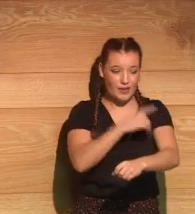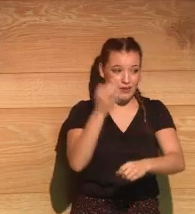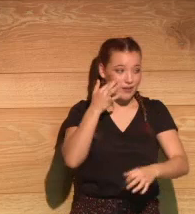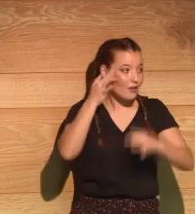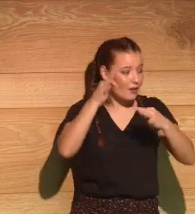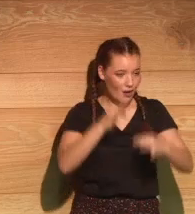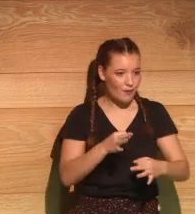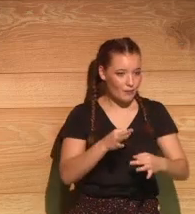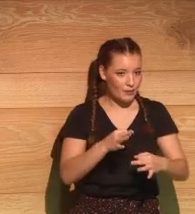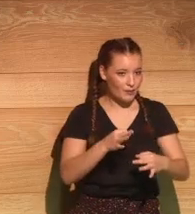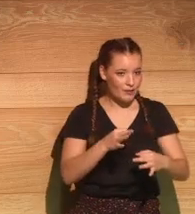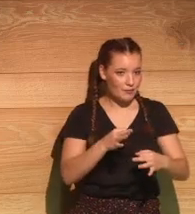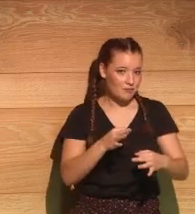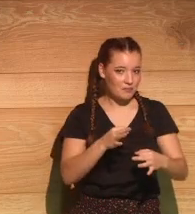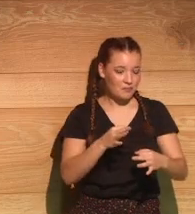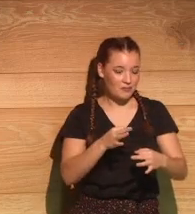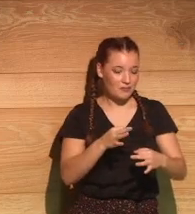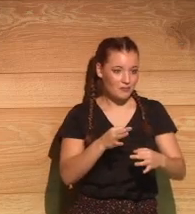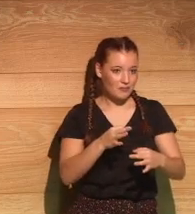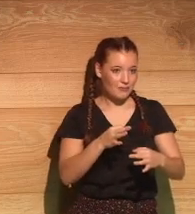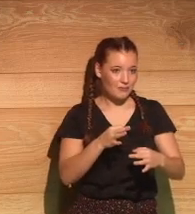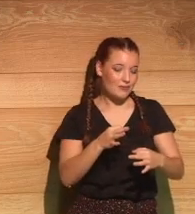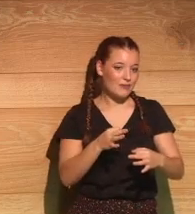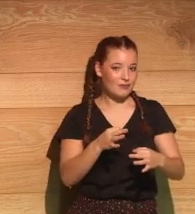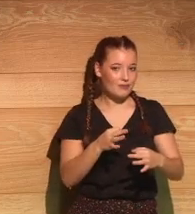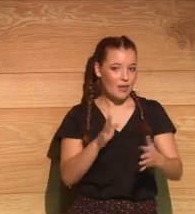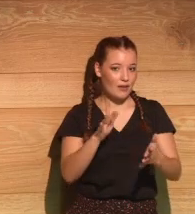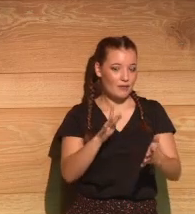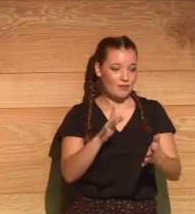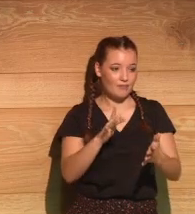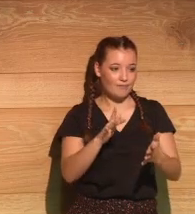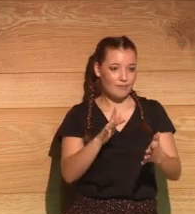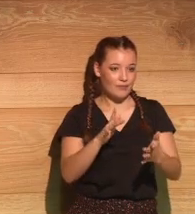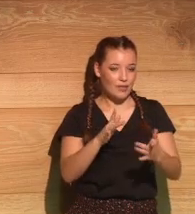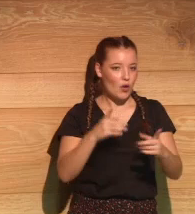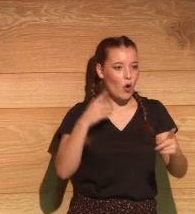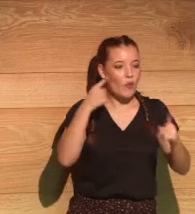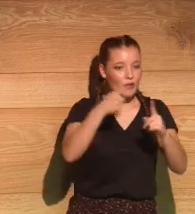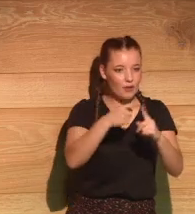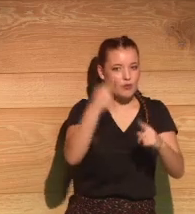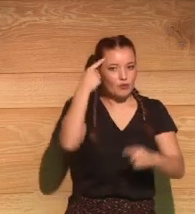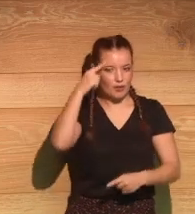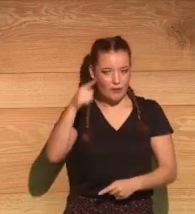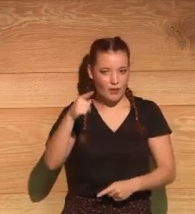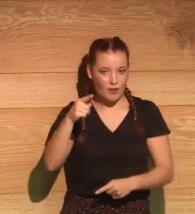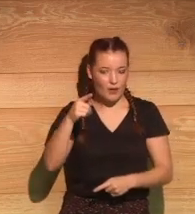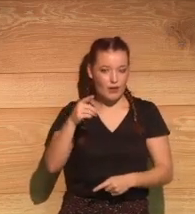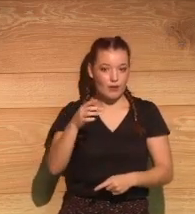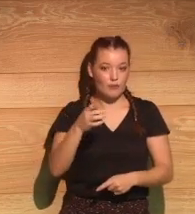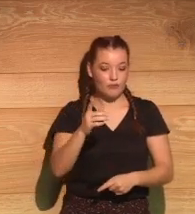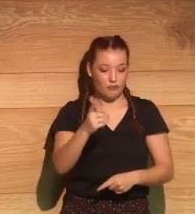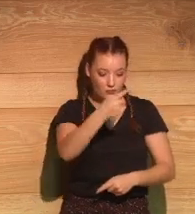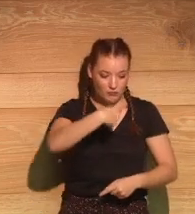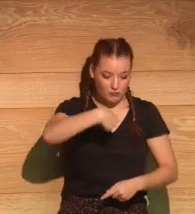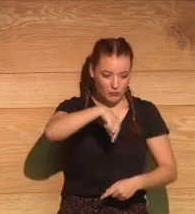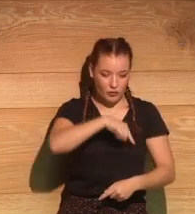no debería ser así, ¿no? Porque si el objetivo es saber y tenemos en nuestro bolsillo